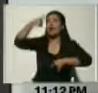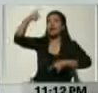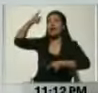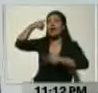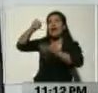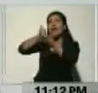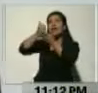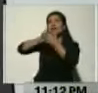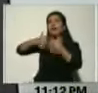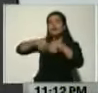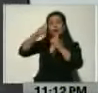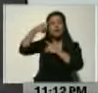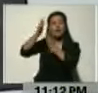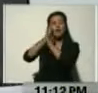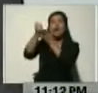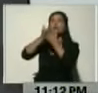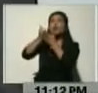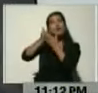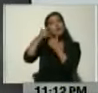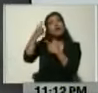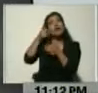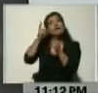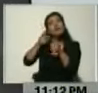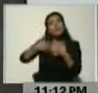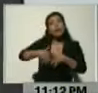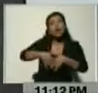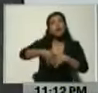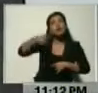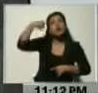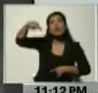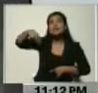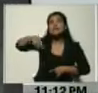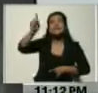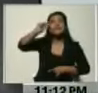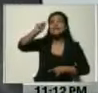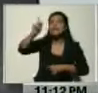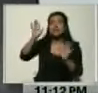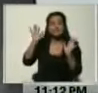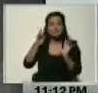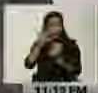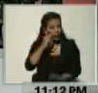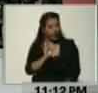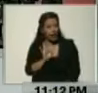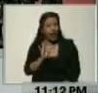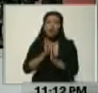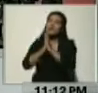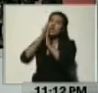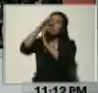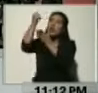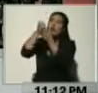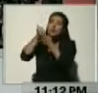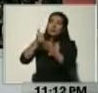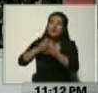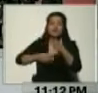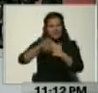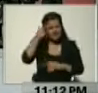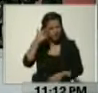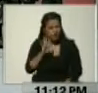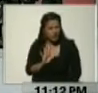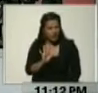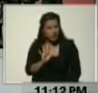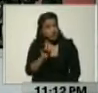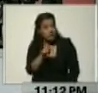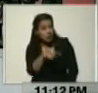Está diciendo, ayúdame, que ahora me están preguntando por el motor y el motor no arranca nada. ¿Será? ¿Será? ¿O no